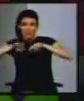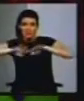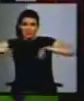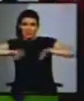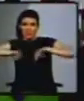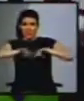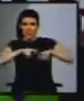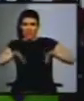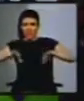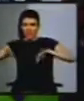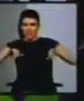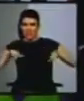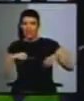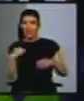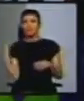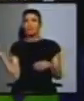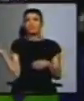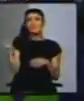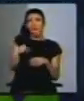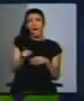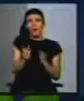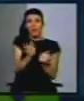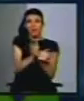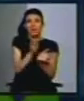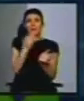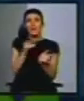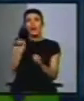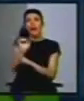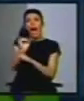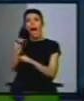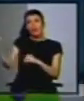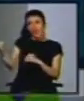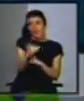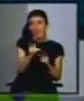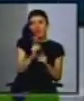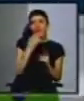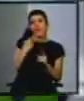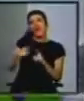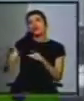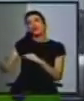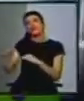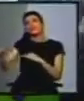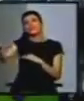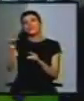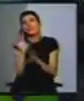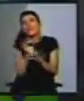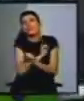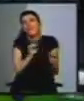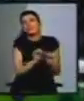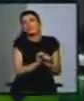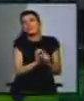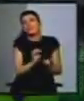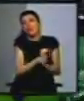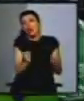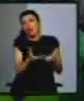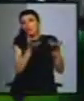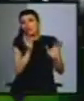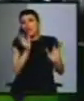llegamos aquí a la esquina y empezamos a evacuar los vehículos para que no se metieran hacia allá, para que no haya habido una explosión, algo. Nosotros tuvimos